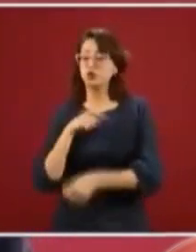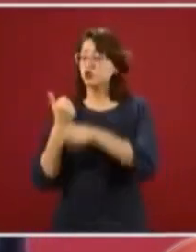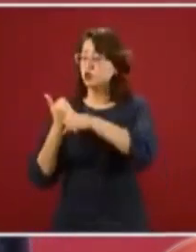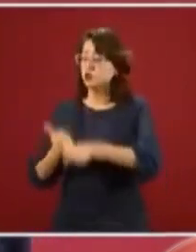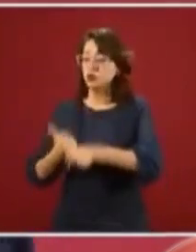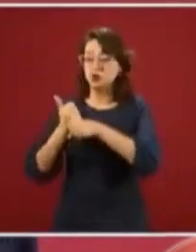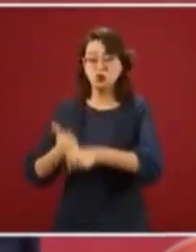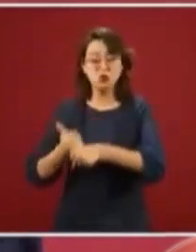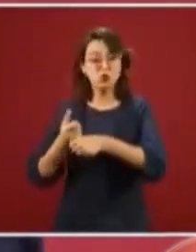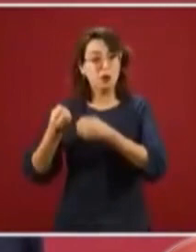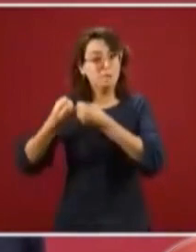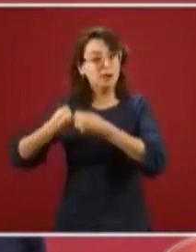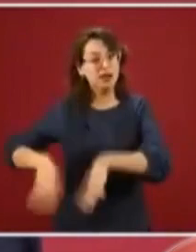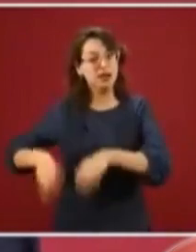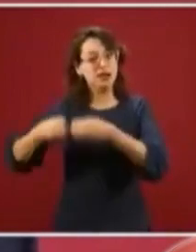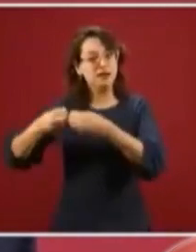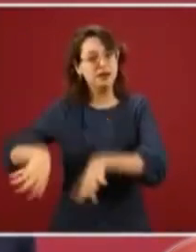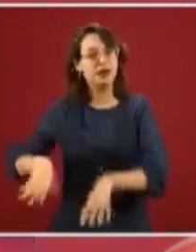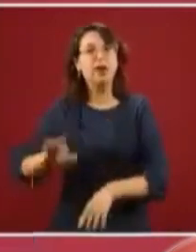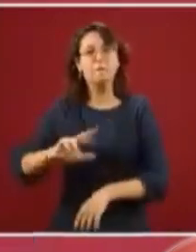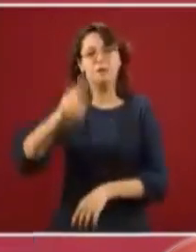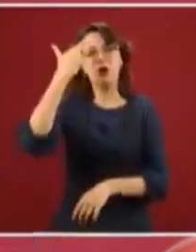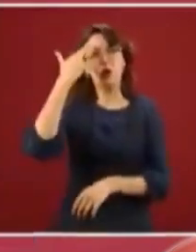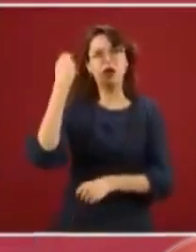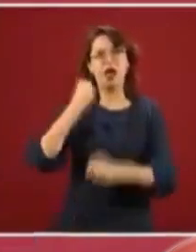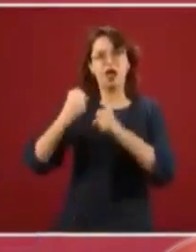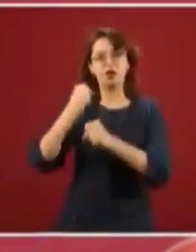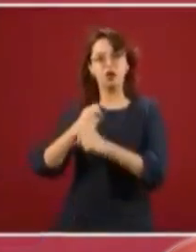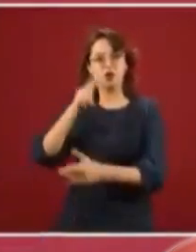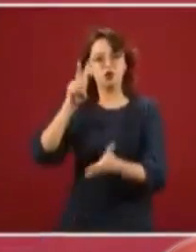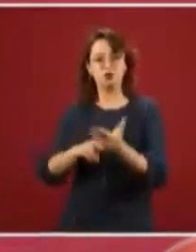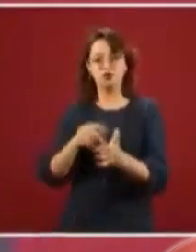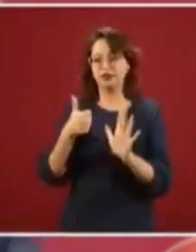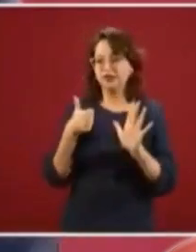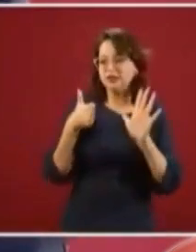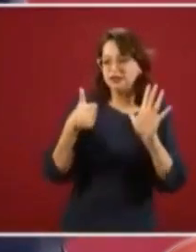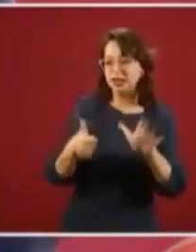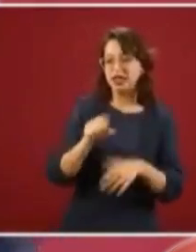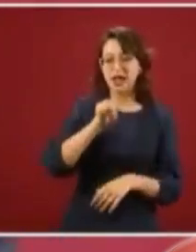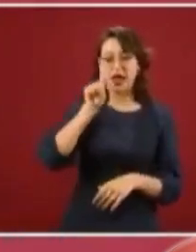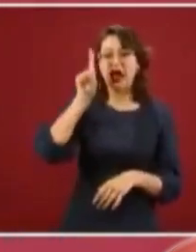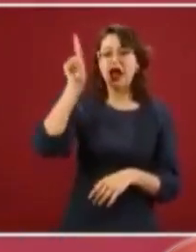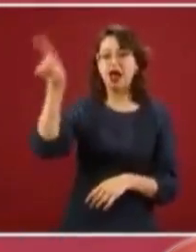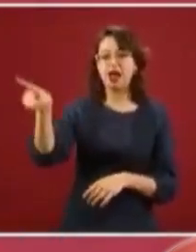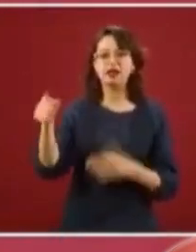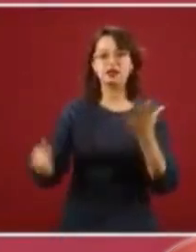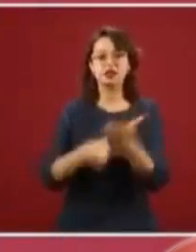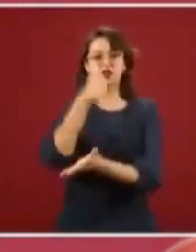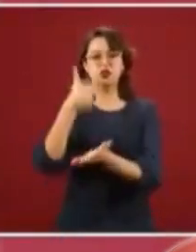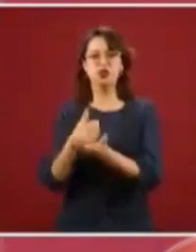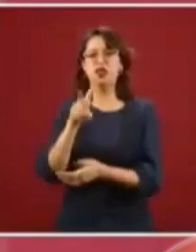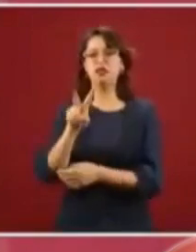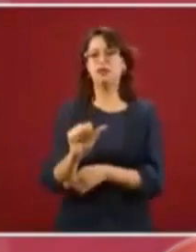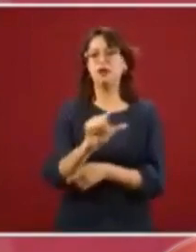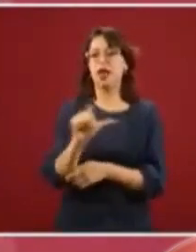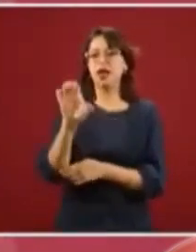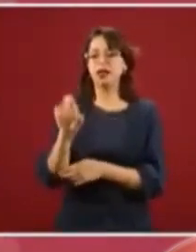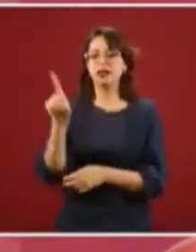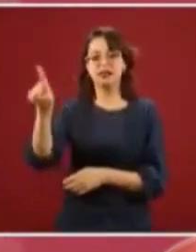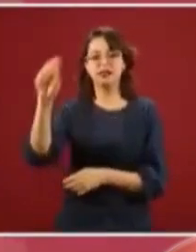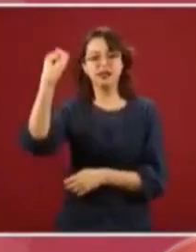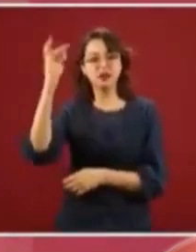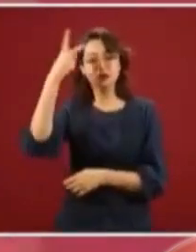2006, una casilla allá en Ciudad Valle, San Luis